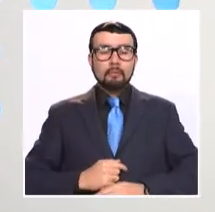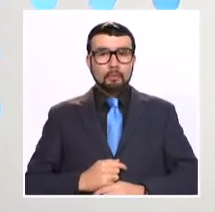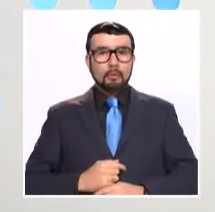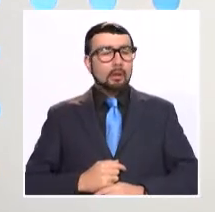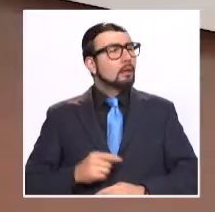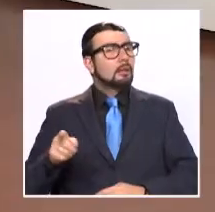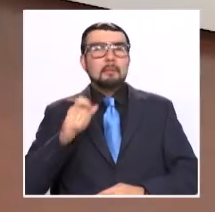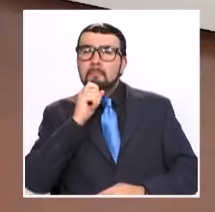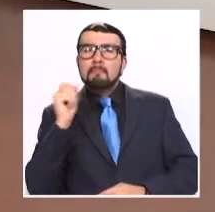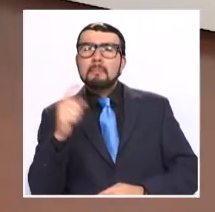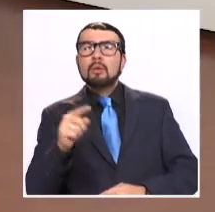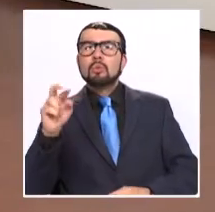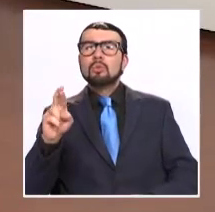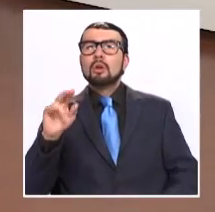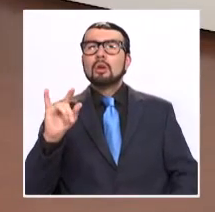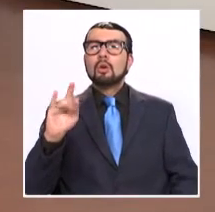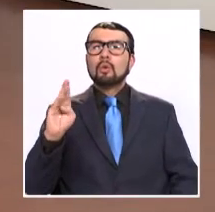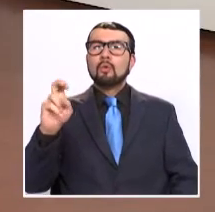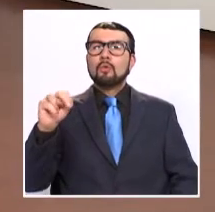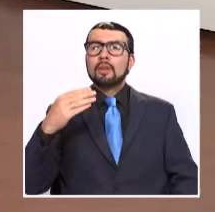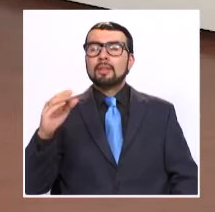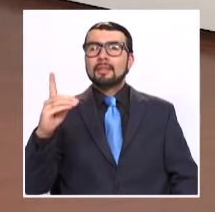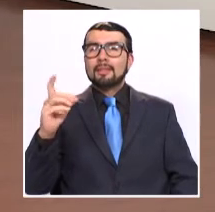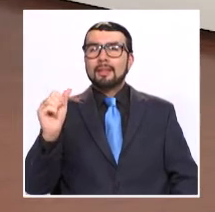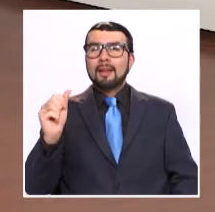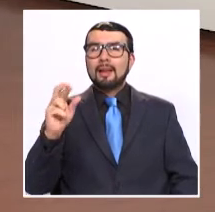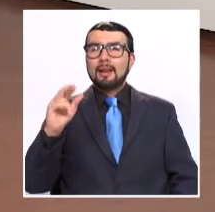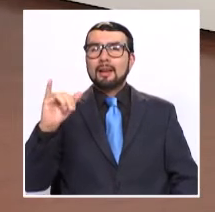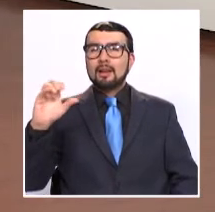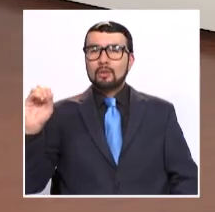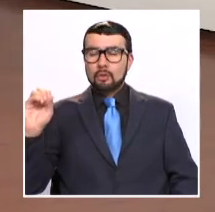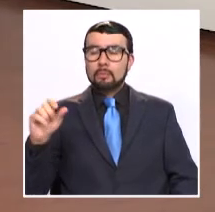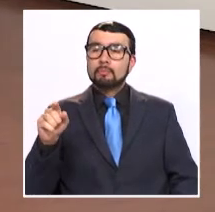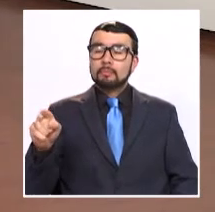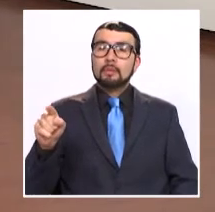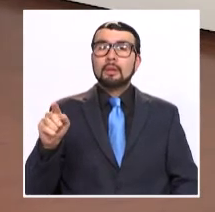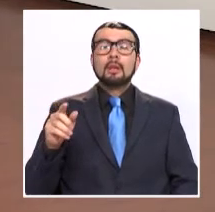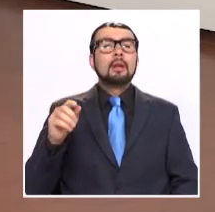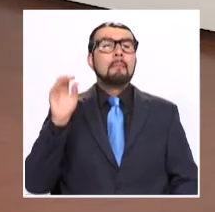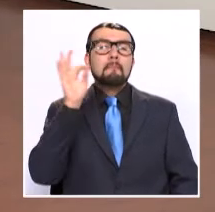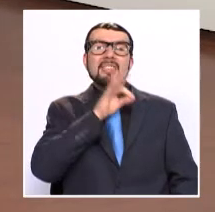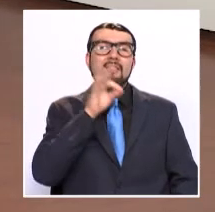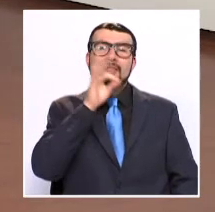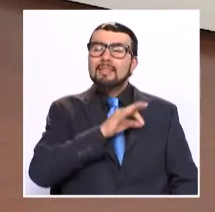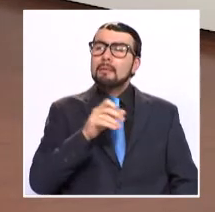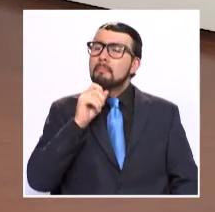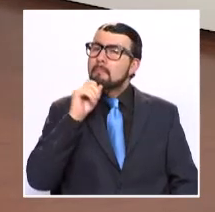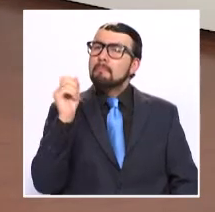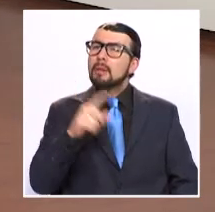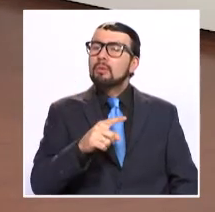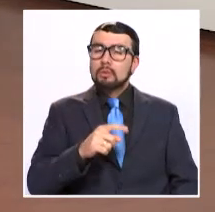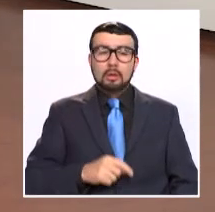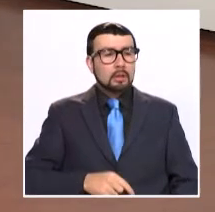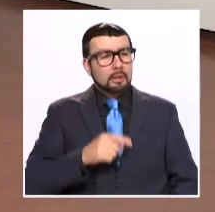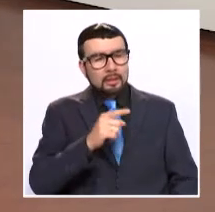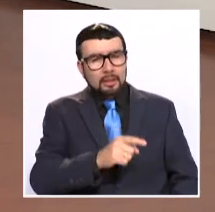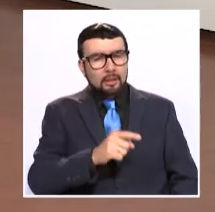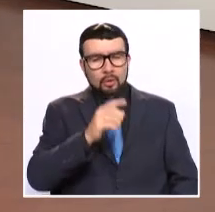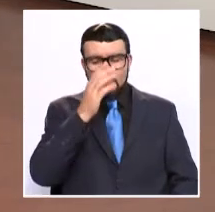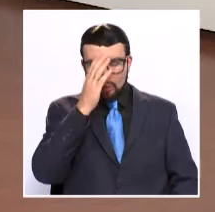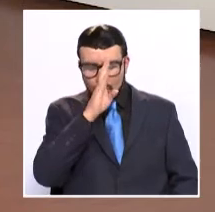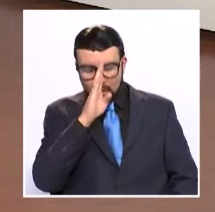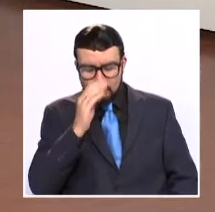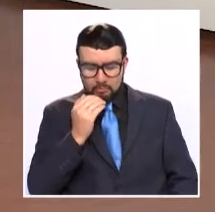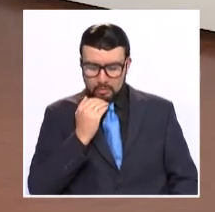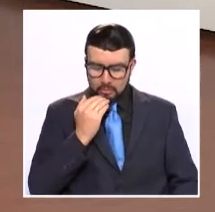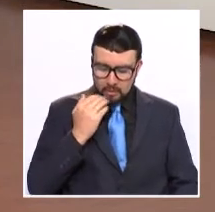Rubén Darío Murillo de Villavicencio. Y la inquietud es, ¿por qué una